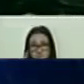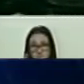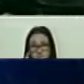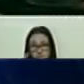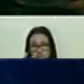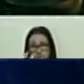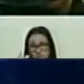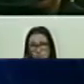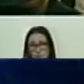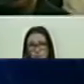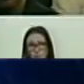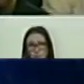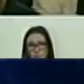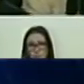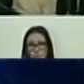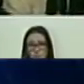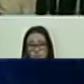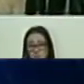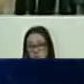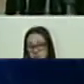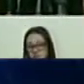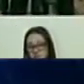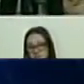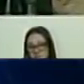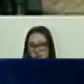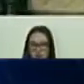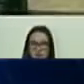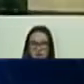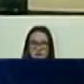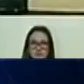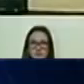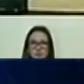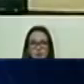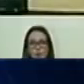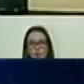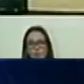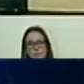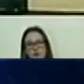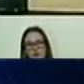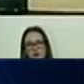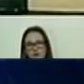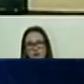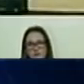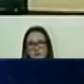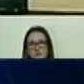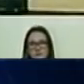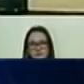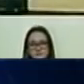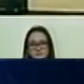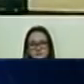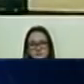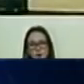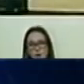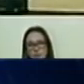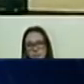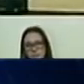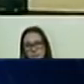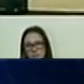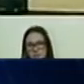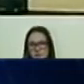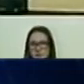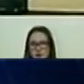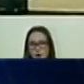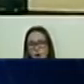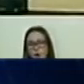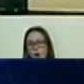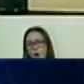deben saber que si uno va para Maracaibo, o a Cumaná, o a Del Tamacuro, o vas a